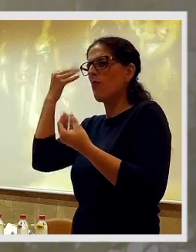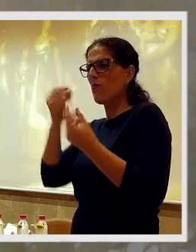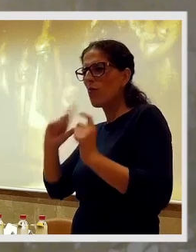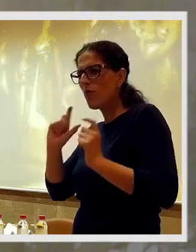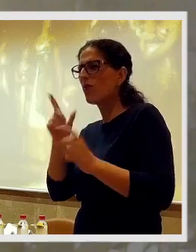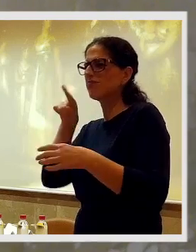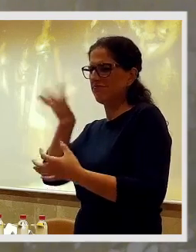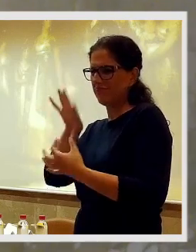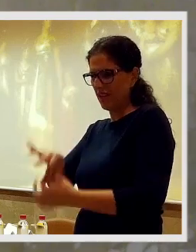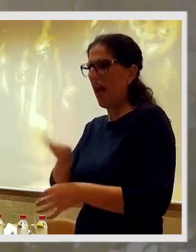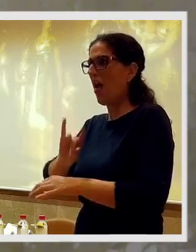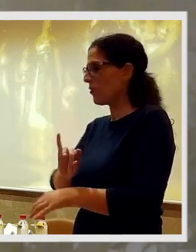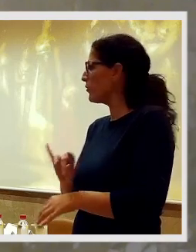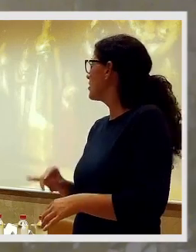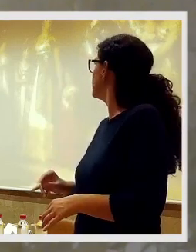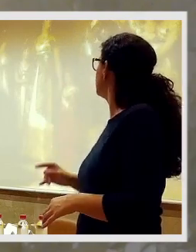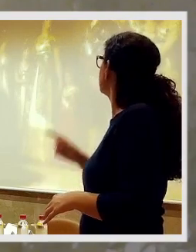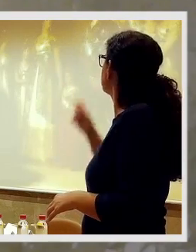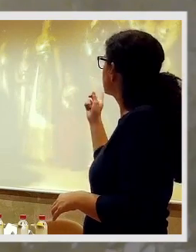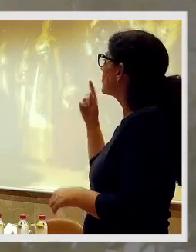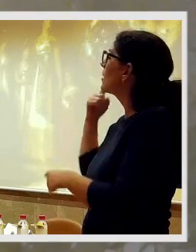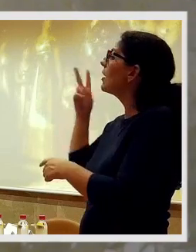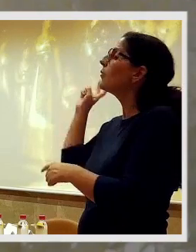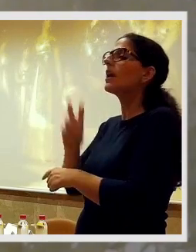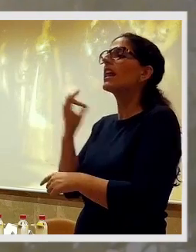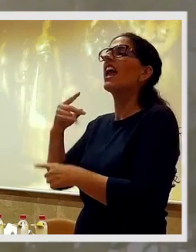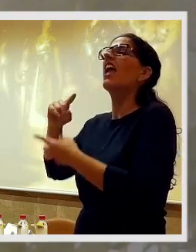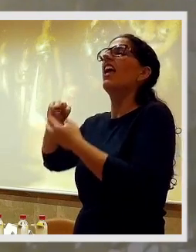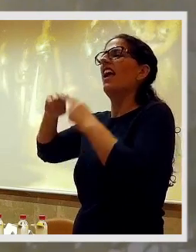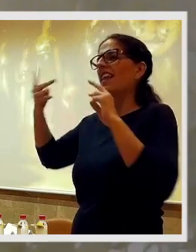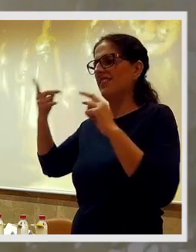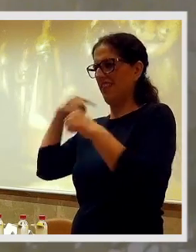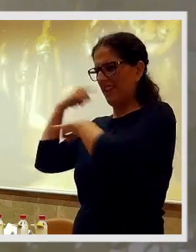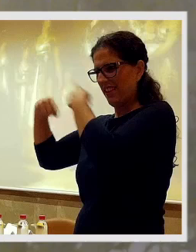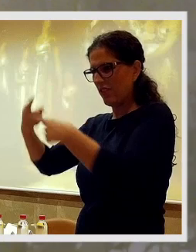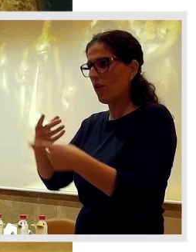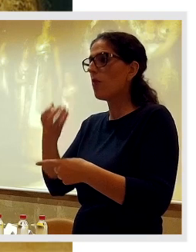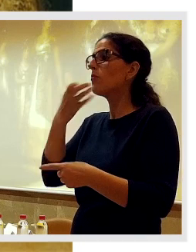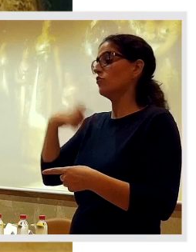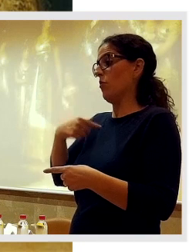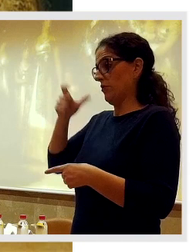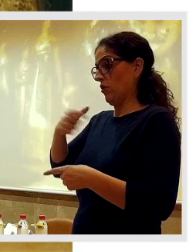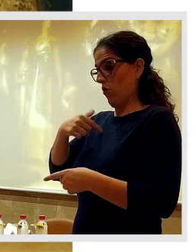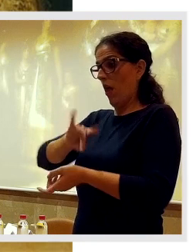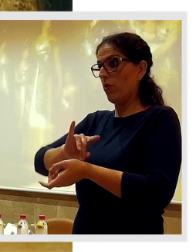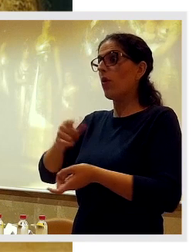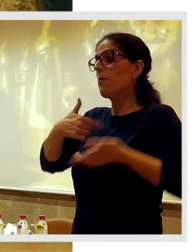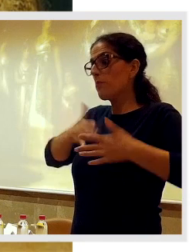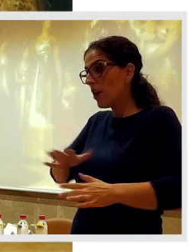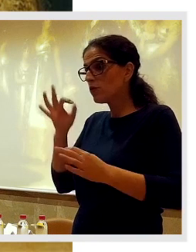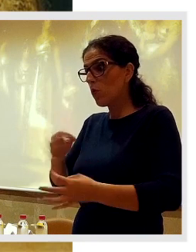carga genética, por eso pongo la familia de Carlos IV, importantísima. La mitad de los hijos de una persona diabética serán